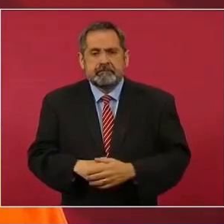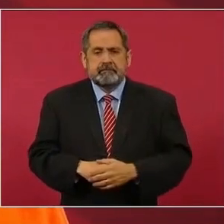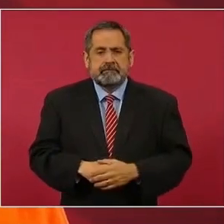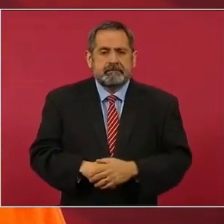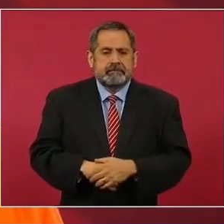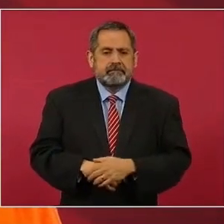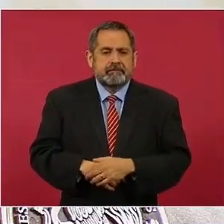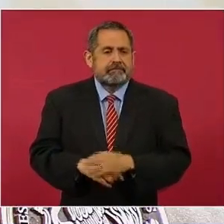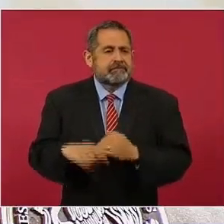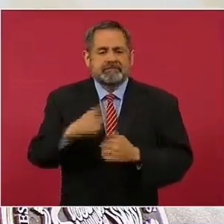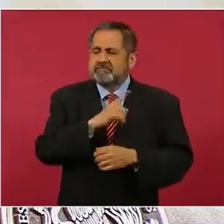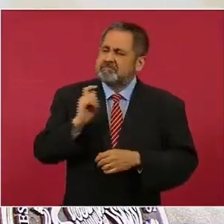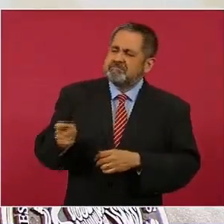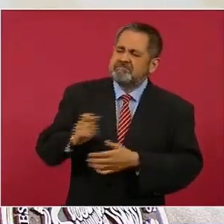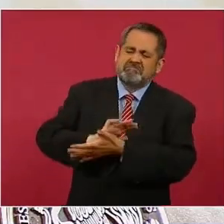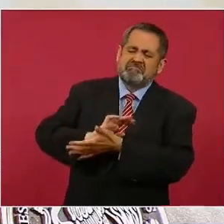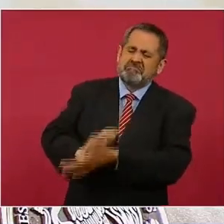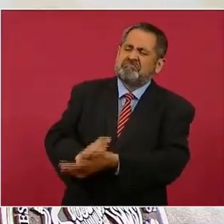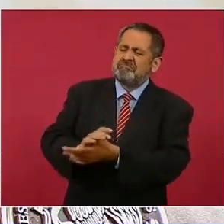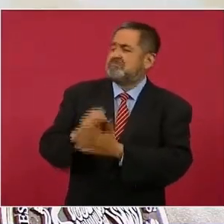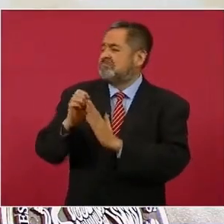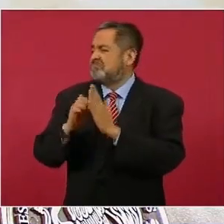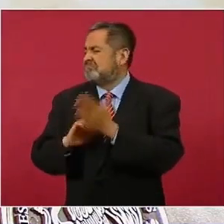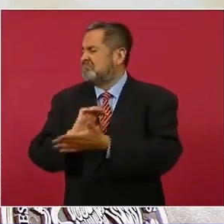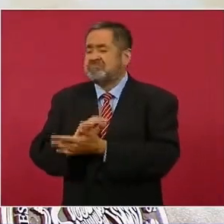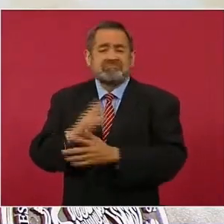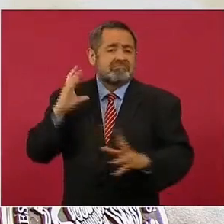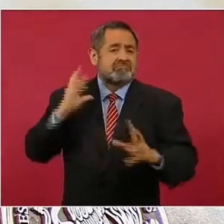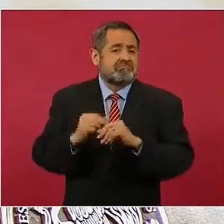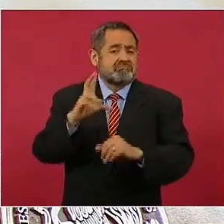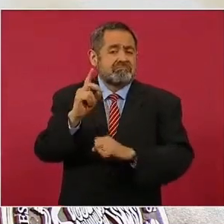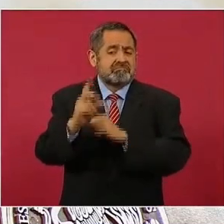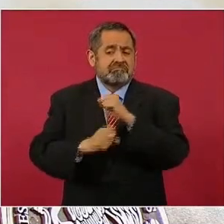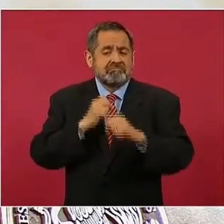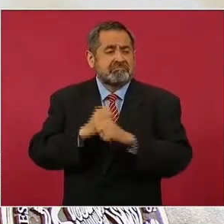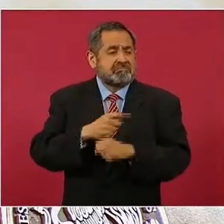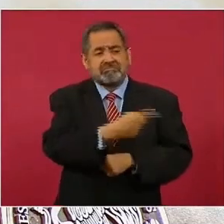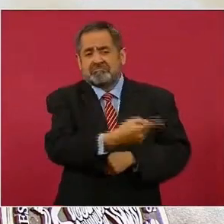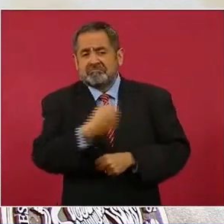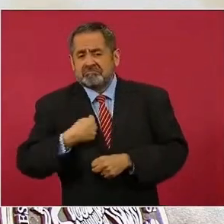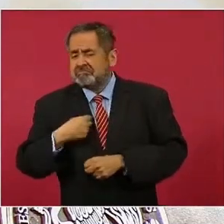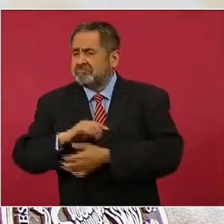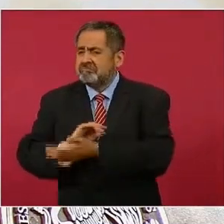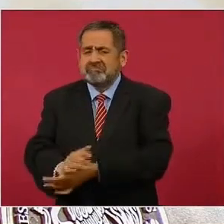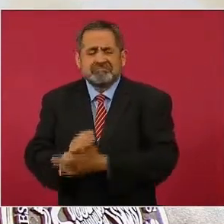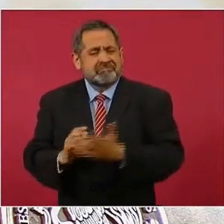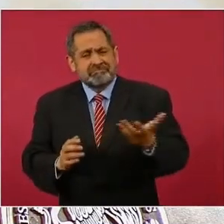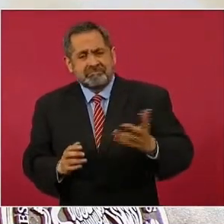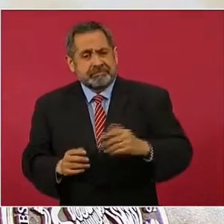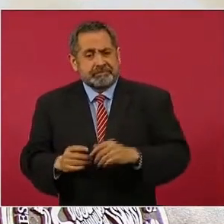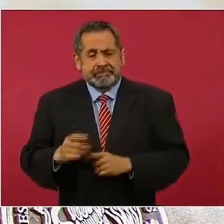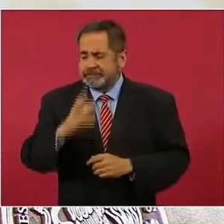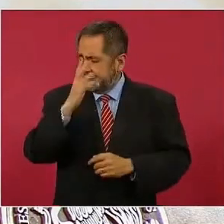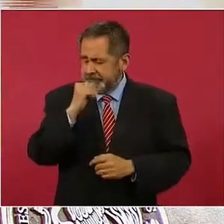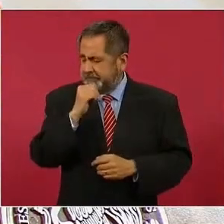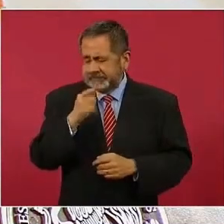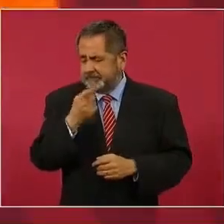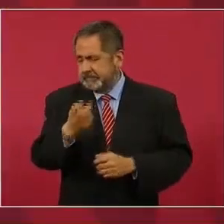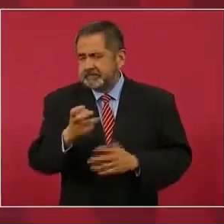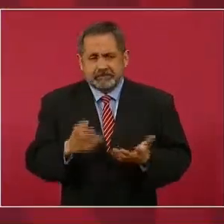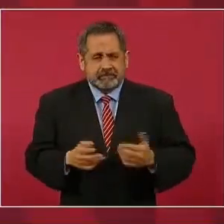que han sido pisoteados por 30 años. No es posible que,